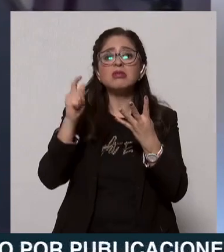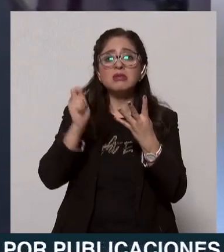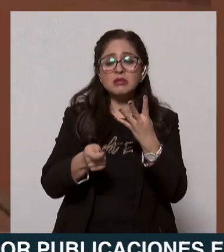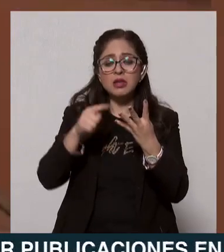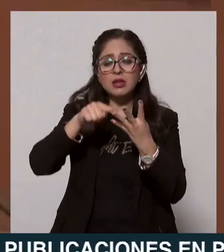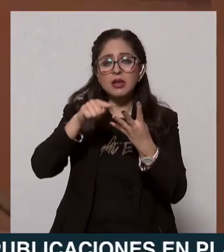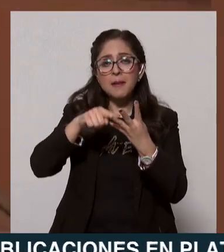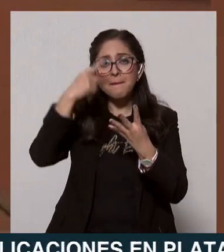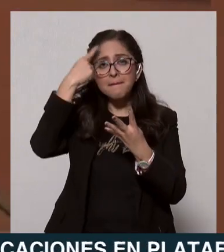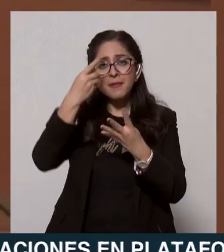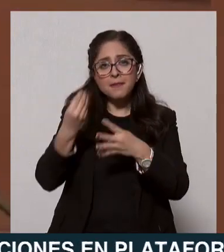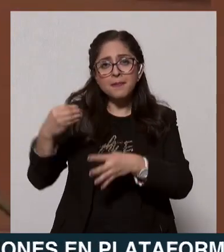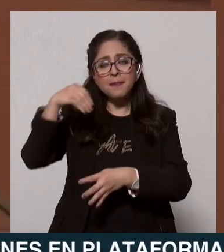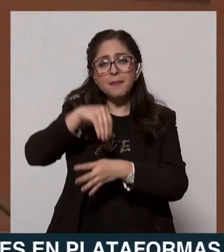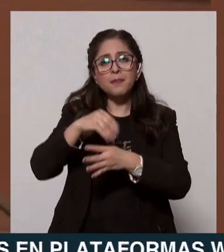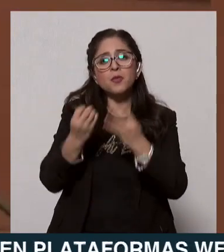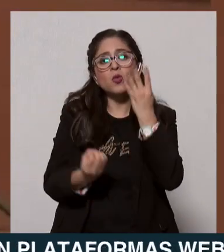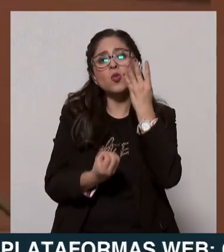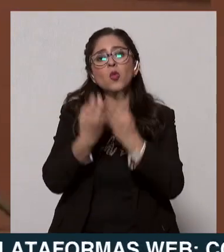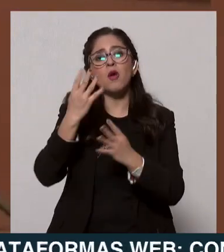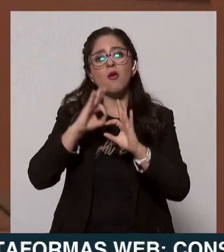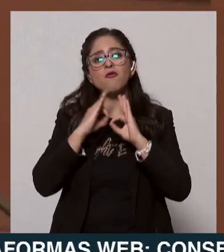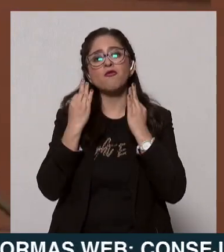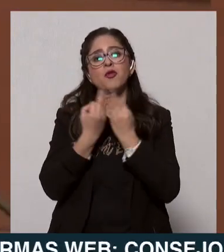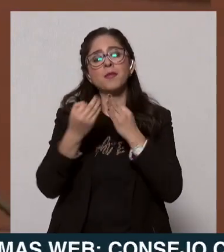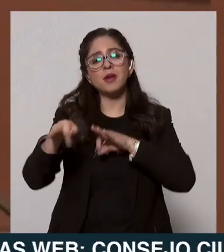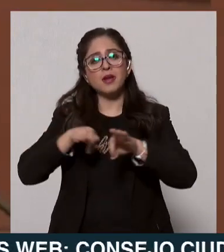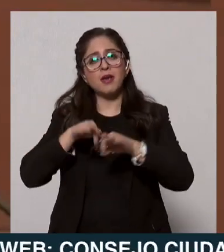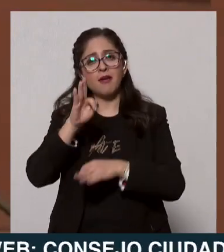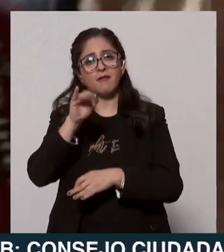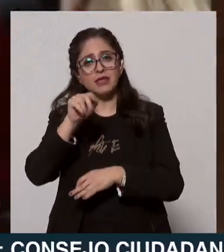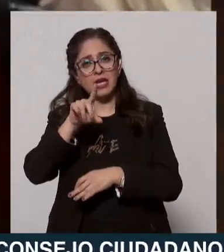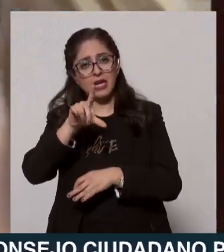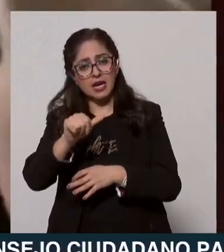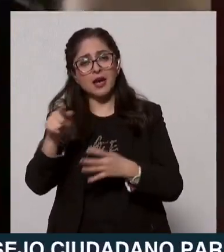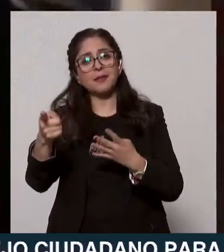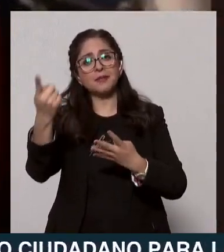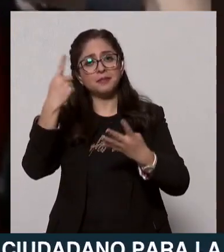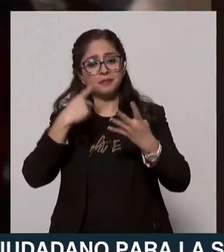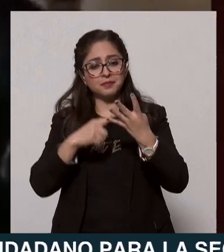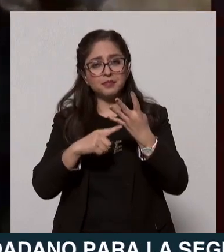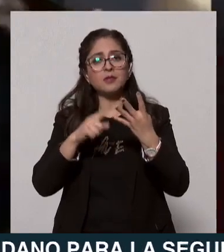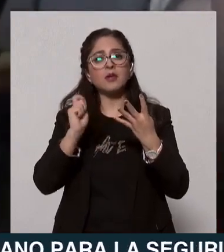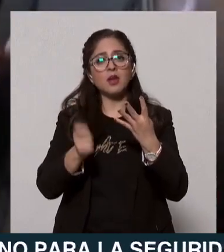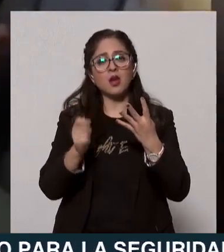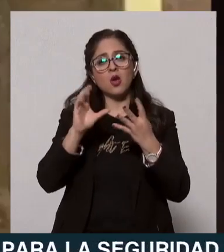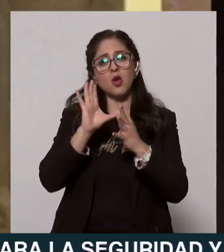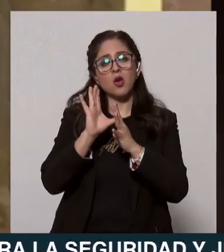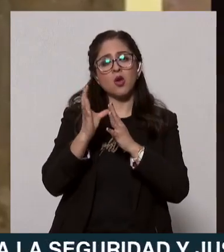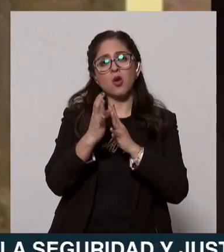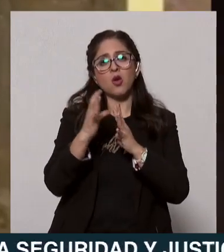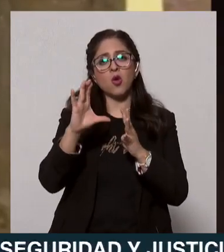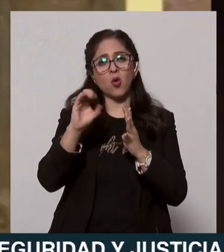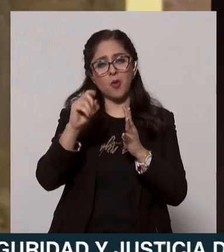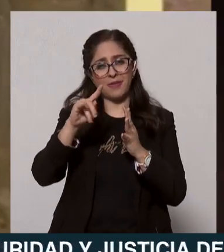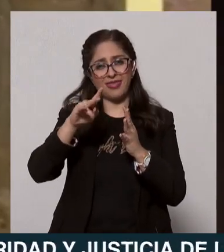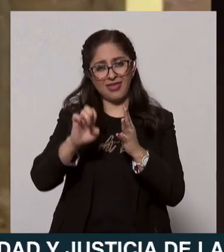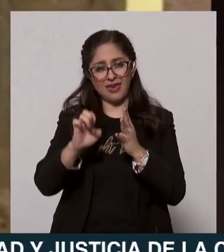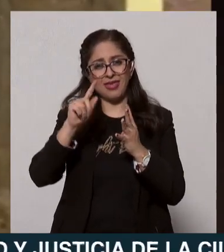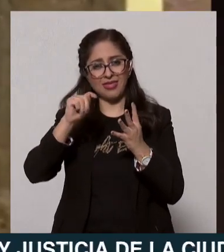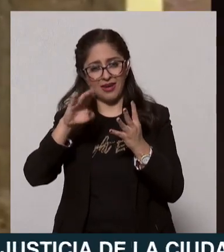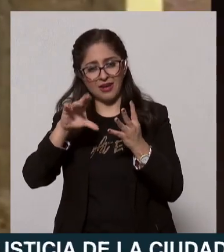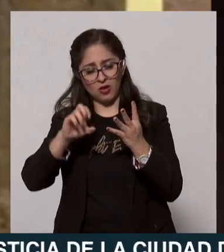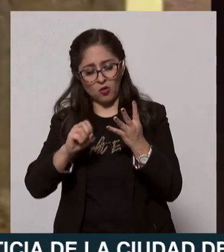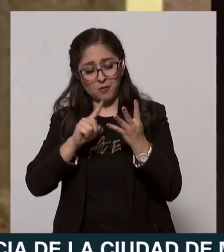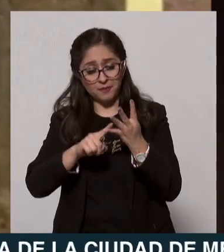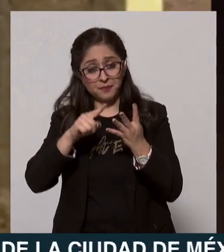de implementación de esta nueva fiscalía y otra con un comité técnico. Lo que quiere decir que el gran reto que enfrenta, entre otros,